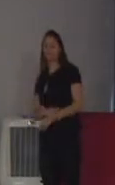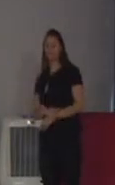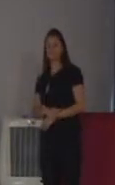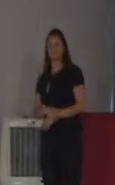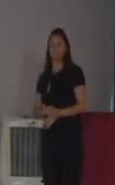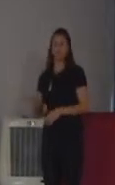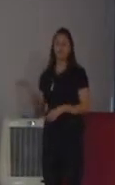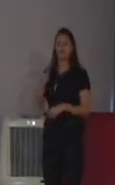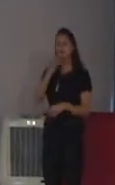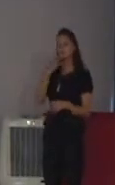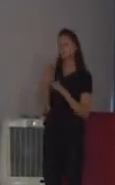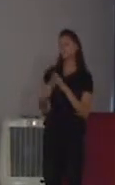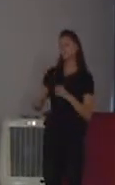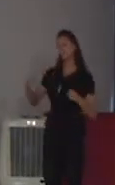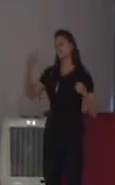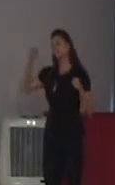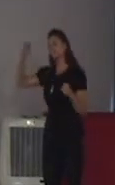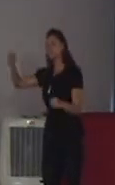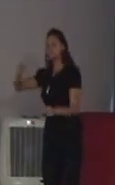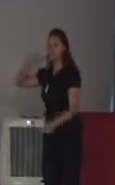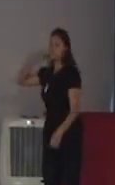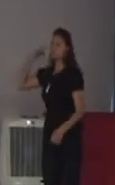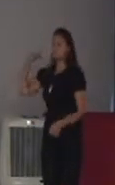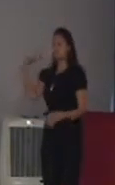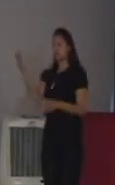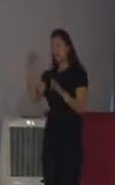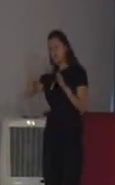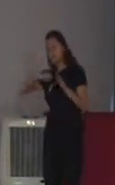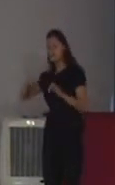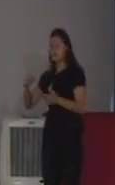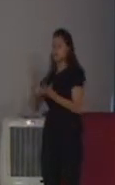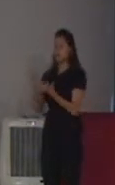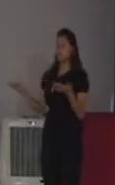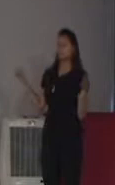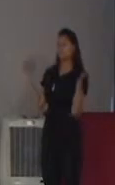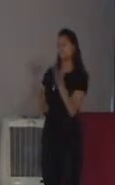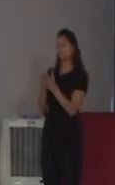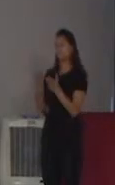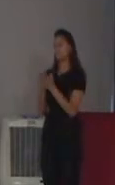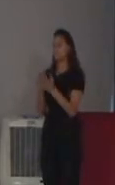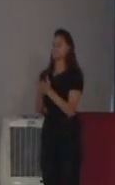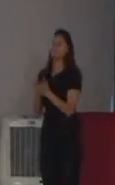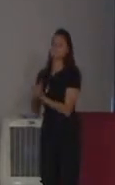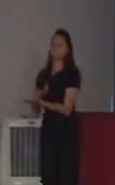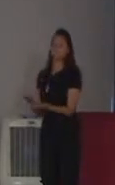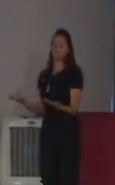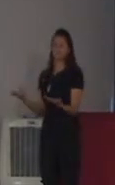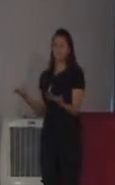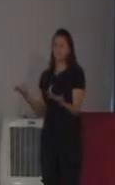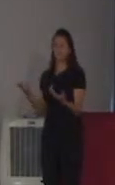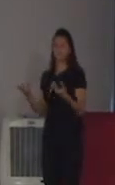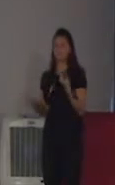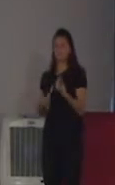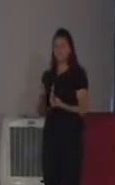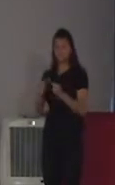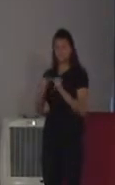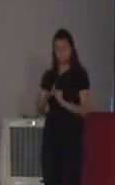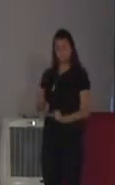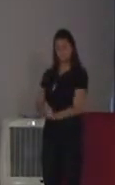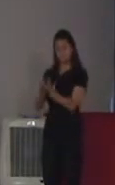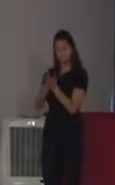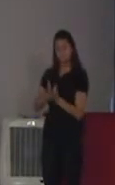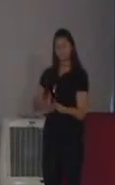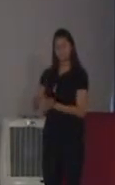Y aunque se salga, digamos, a reafirmar esa línea de derechos, ¿sí?, pues lo que haya que hacer para sostener, digamos, la